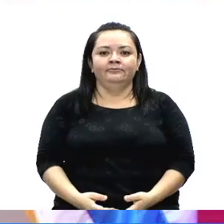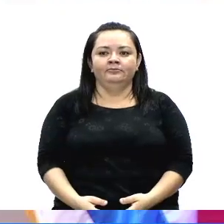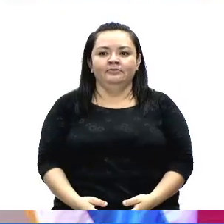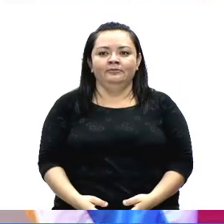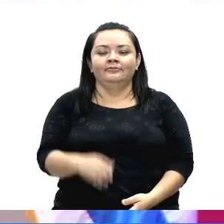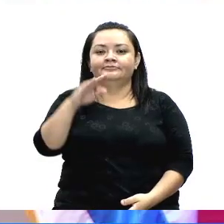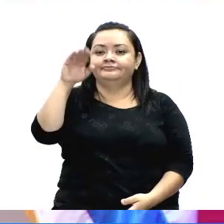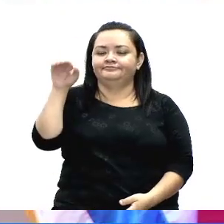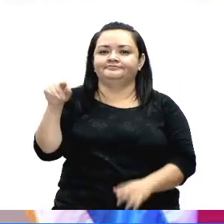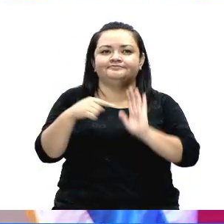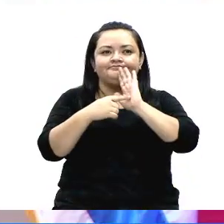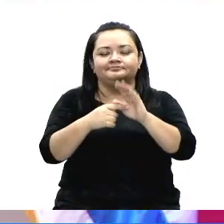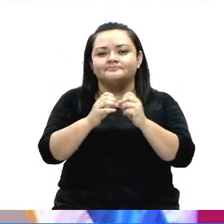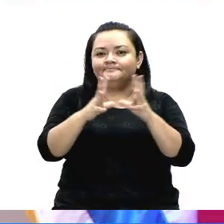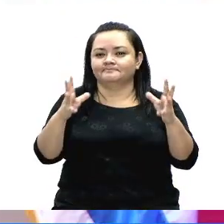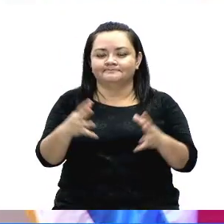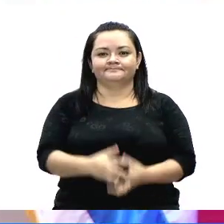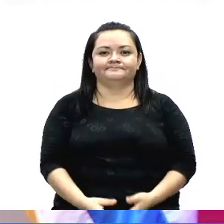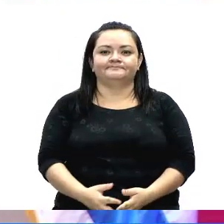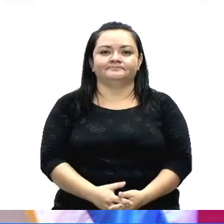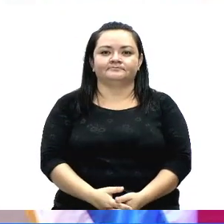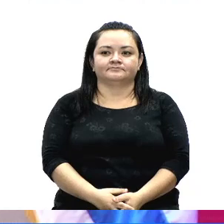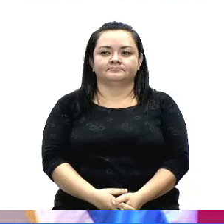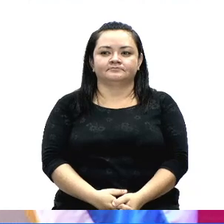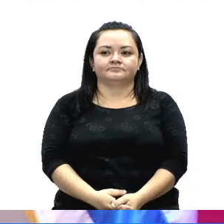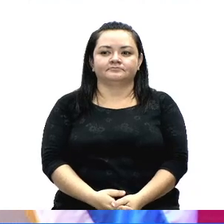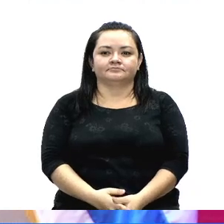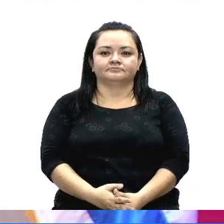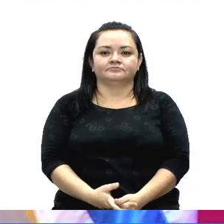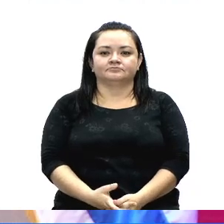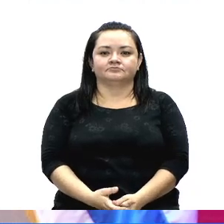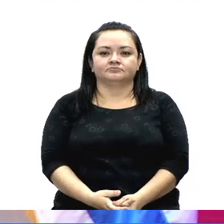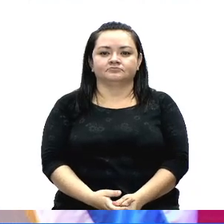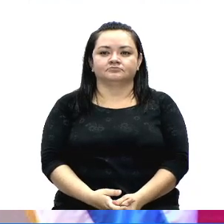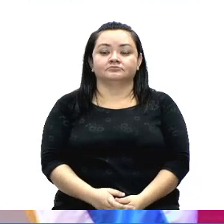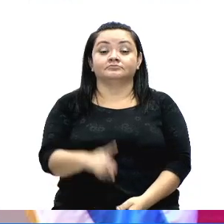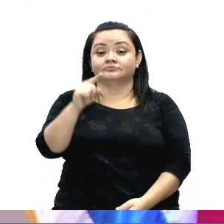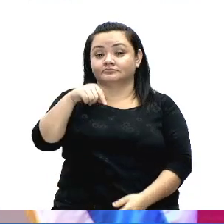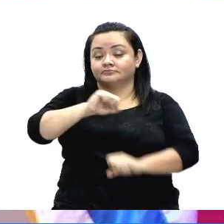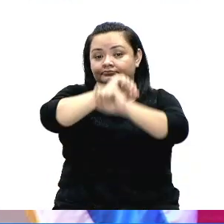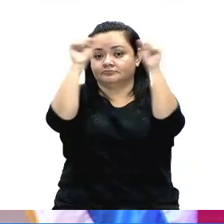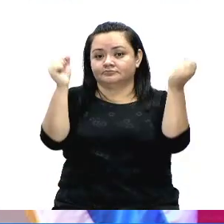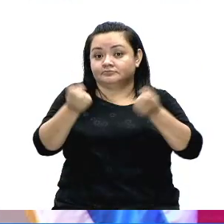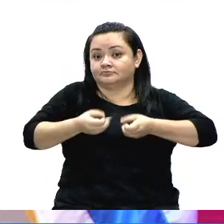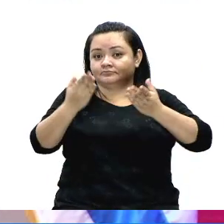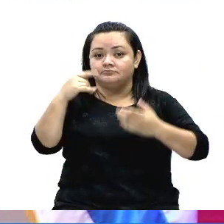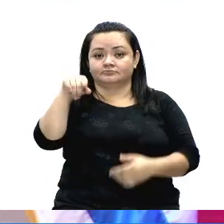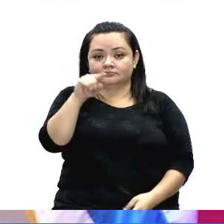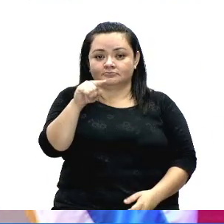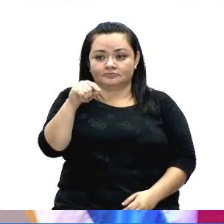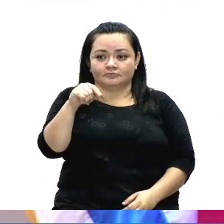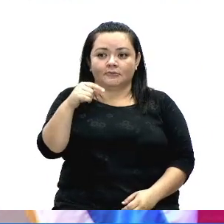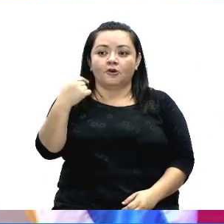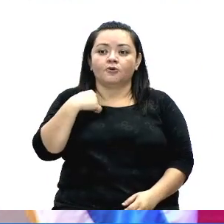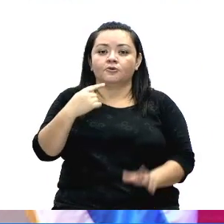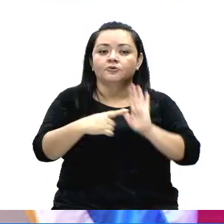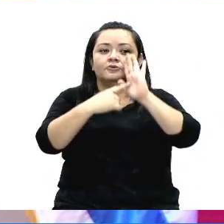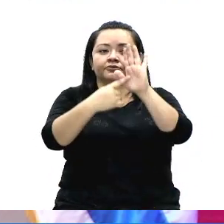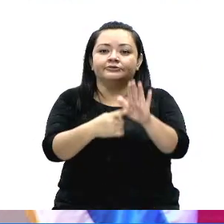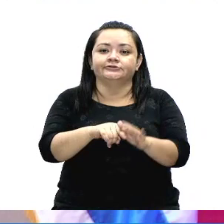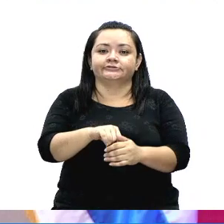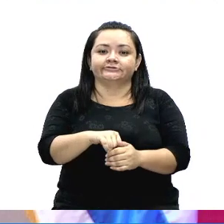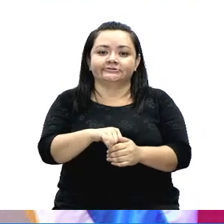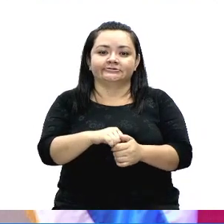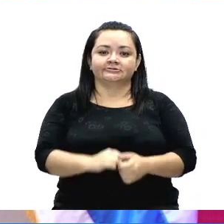monte sinaí y representa mucho pero lo que yo le quiero compartir esta mañana de lo que puede representar el monte